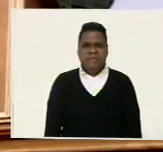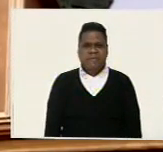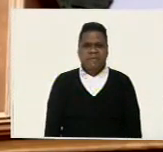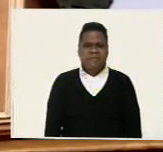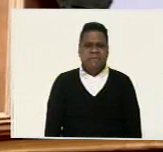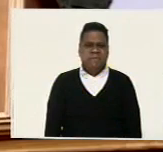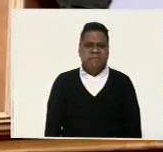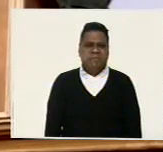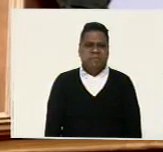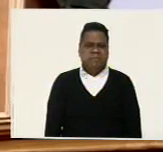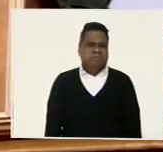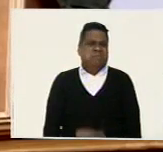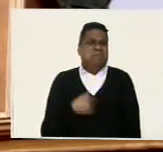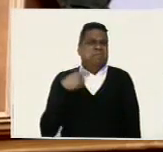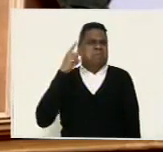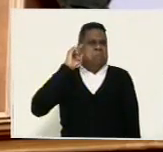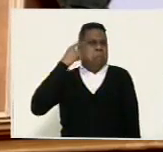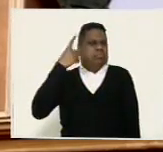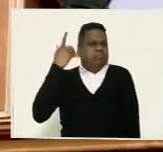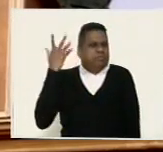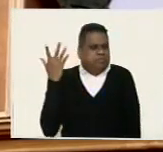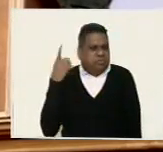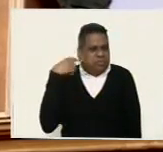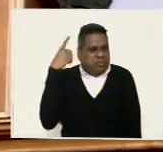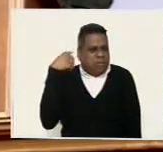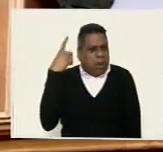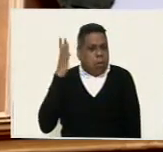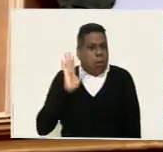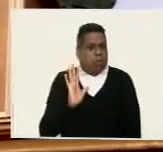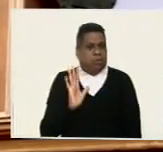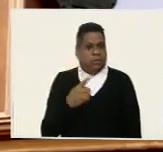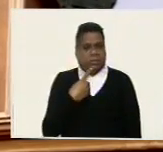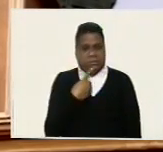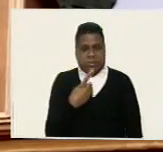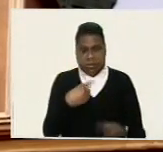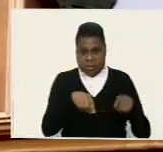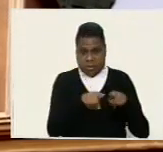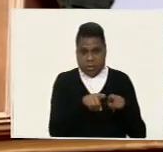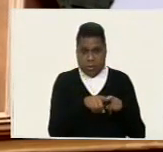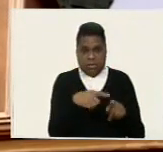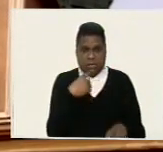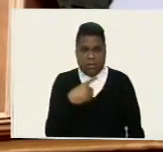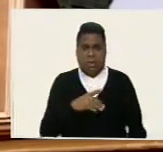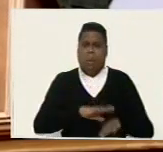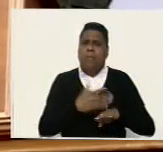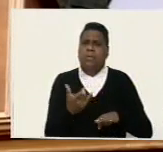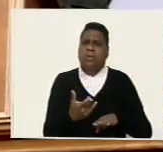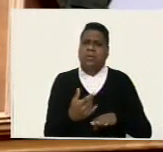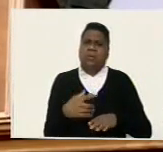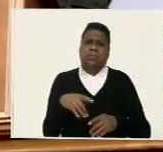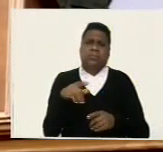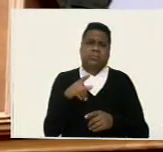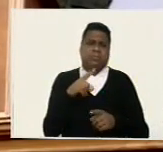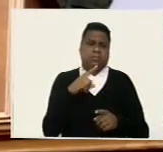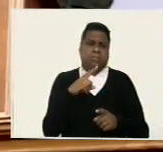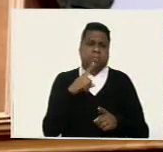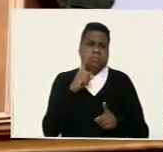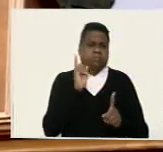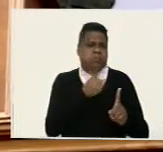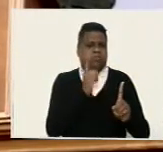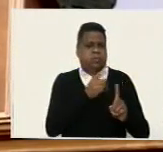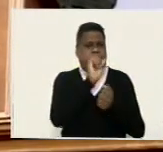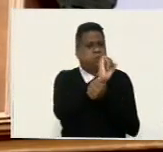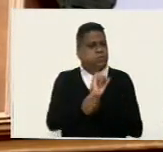¿Qué locura es esa, verdad? Como dijo el camarada Chuy, ¿y por qué no sancionan a los dictadores? Yo creo